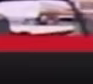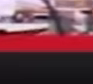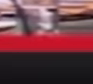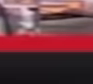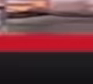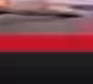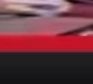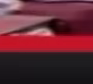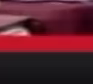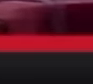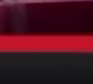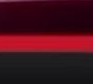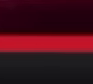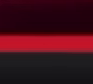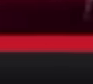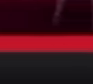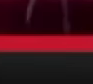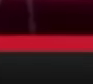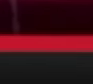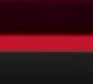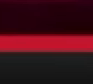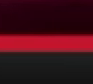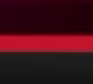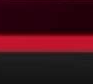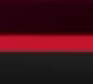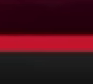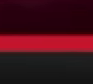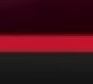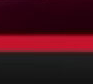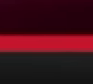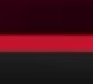Bien, doy la bienvenida a la congresista Luciana León.